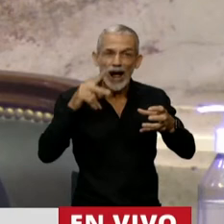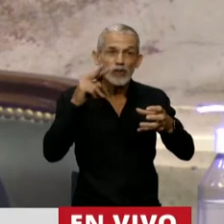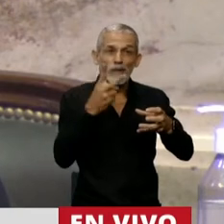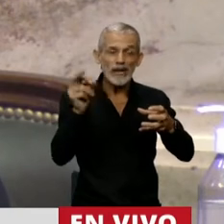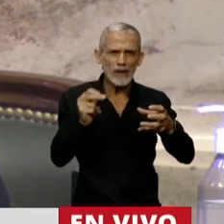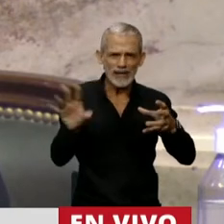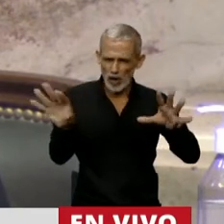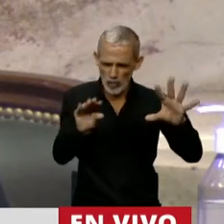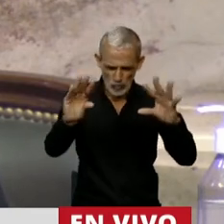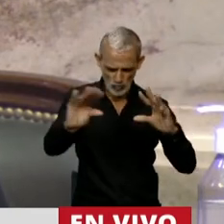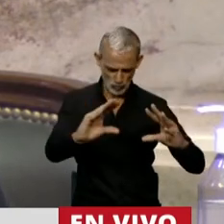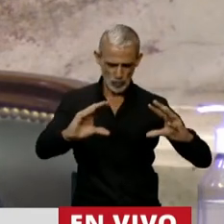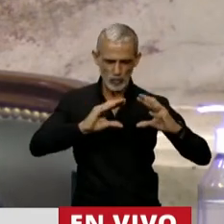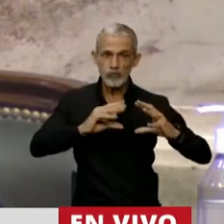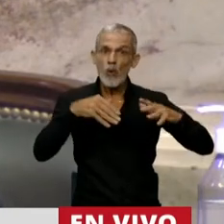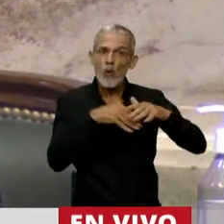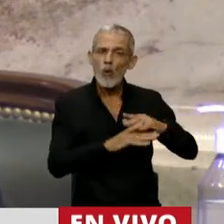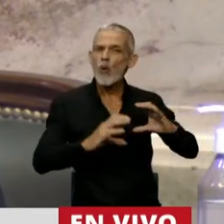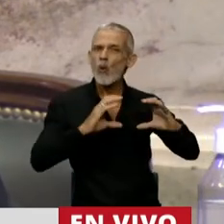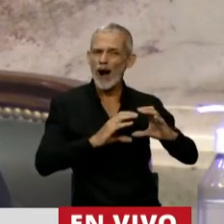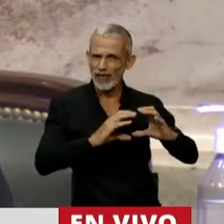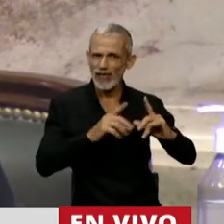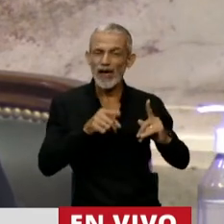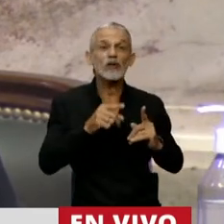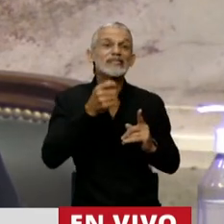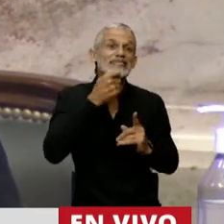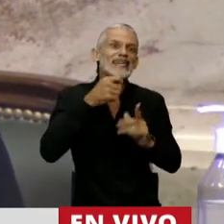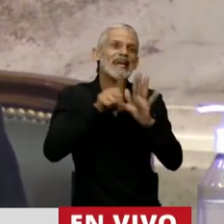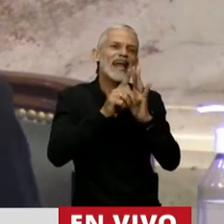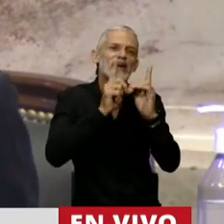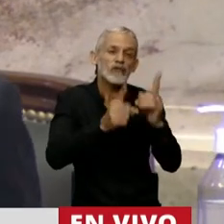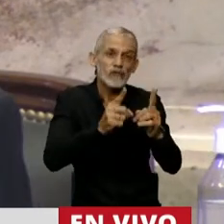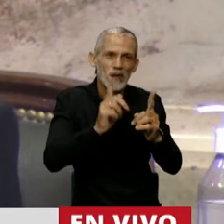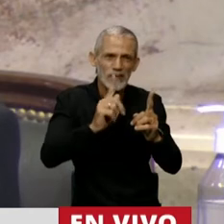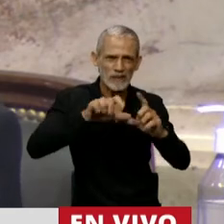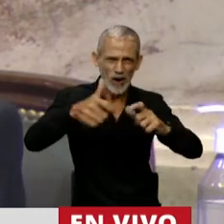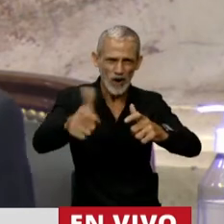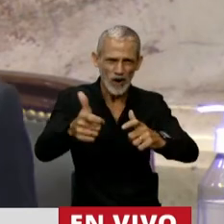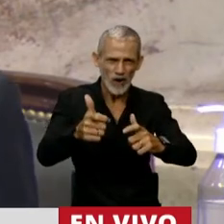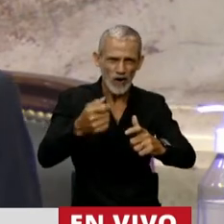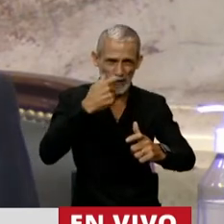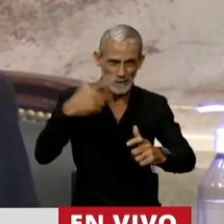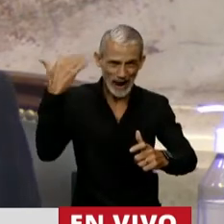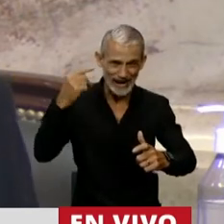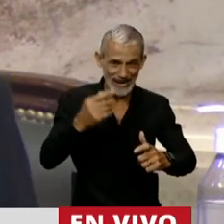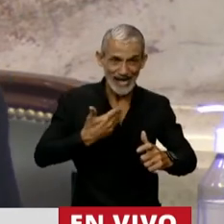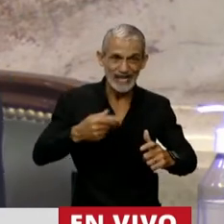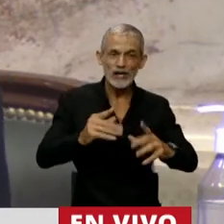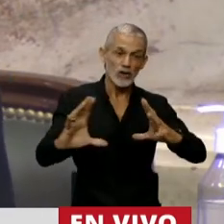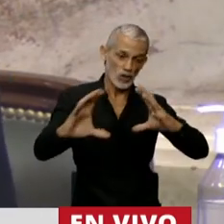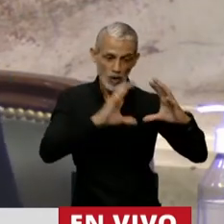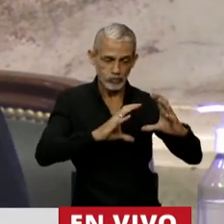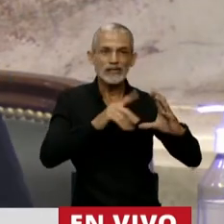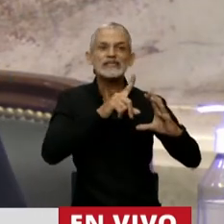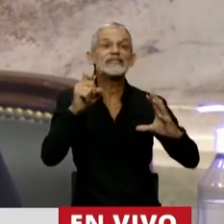2020, comparativamente con lo que se hubiese percibido si hubiese continuado el régimen de movilidad anterior, supera los 100